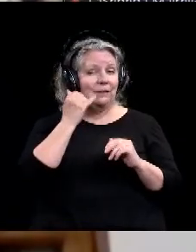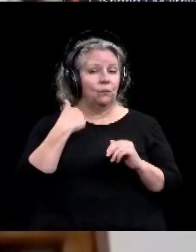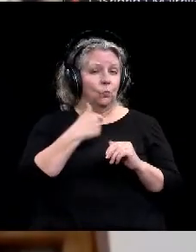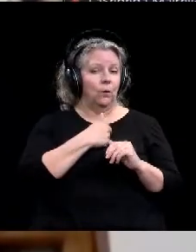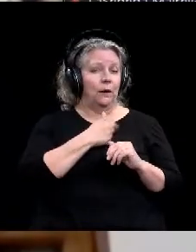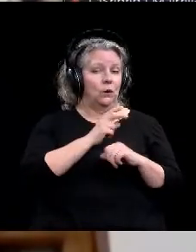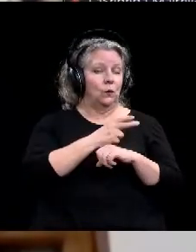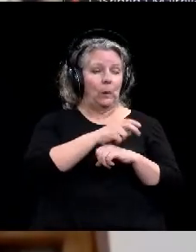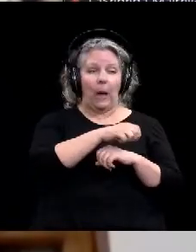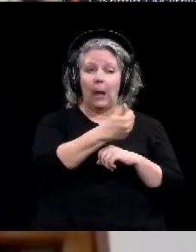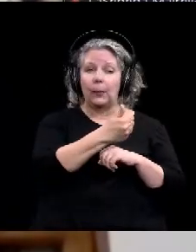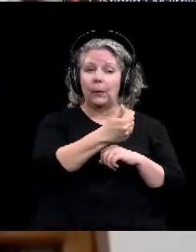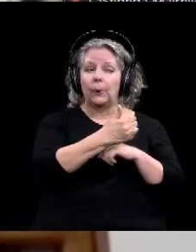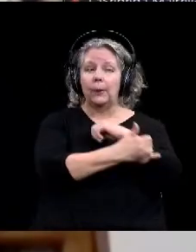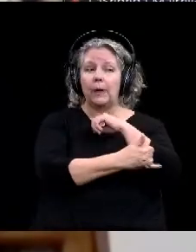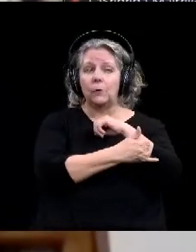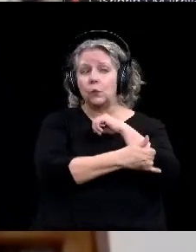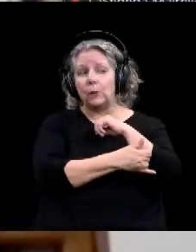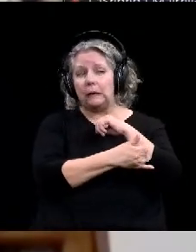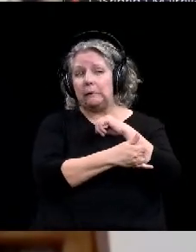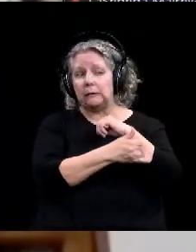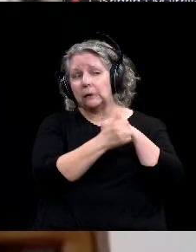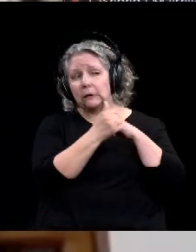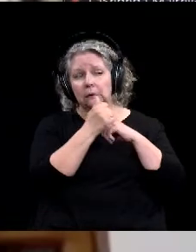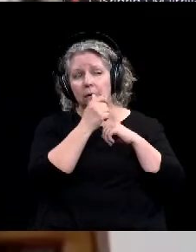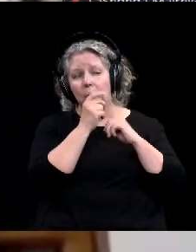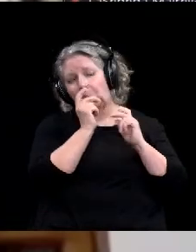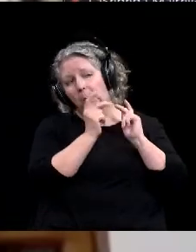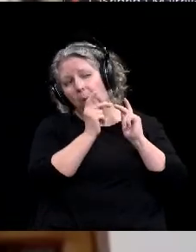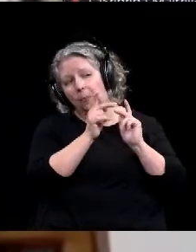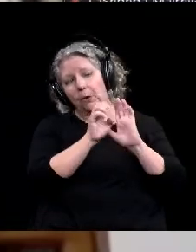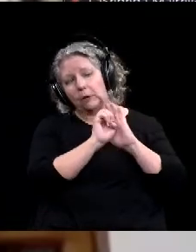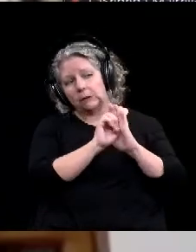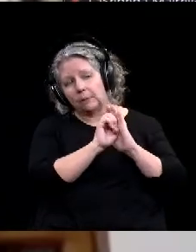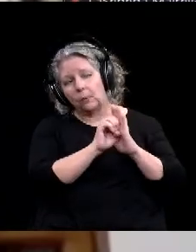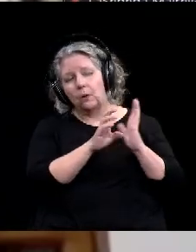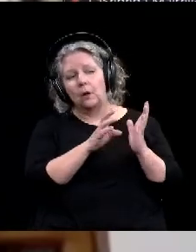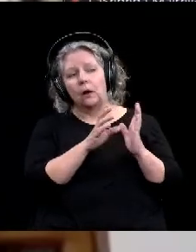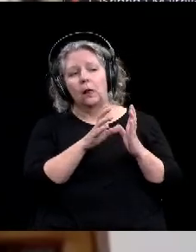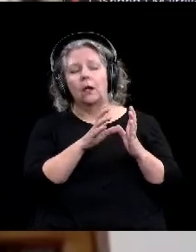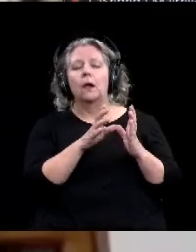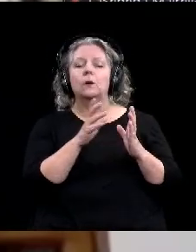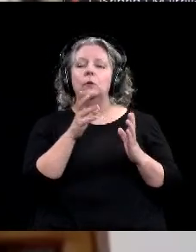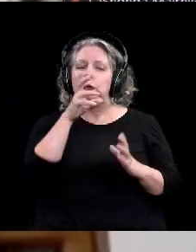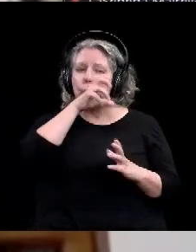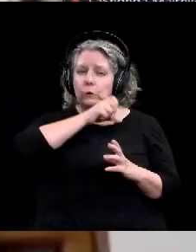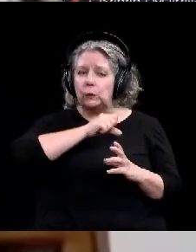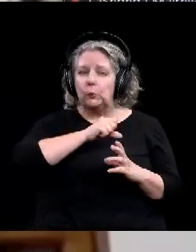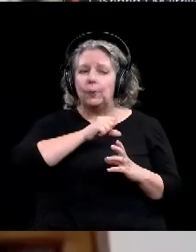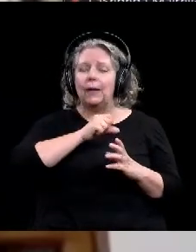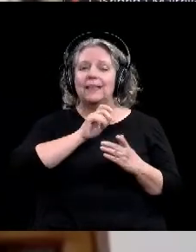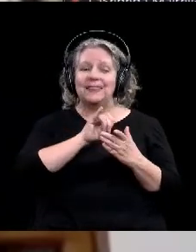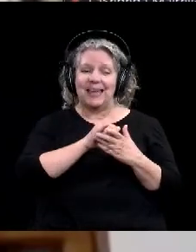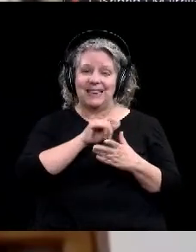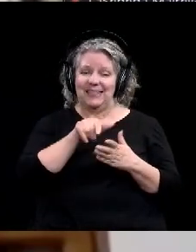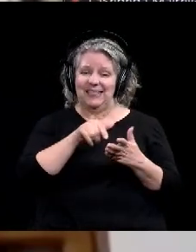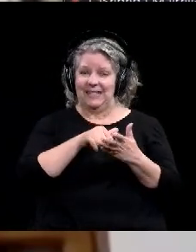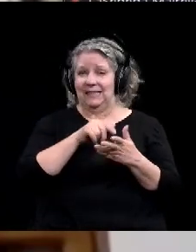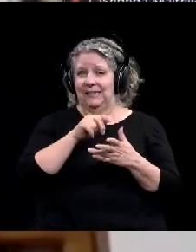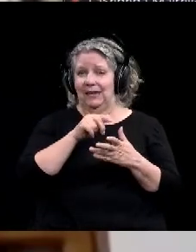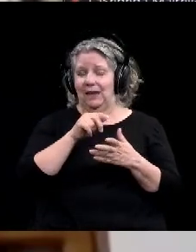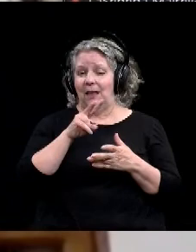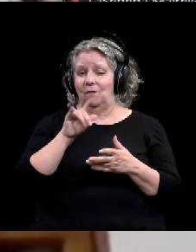sumar que esto podemos ver que ese variante se puede ser algo dominante en nuestra